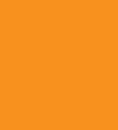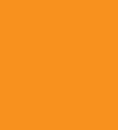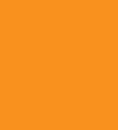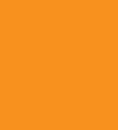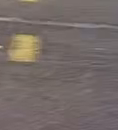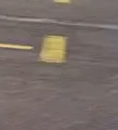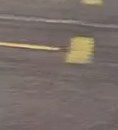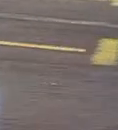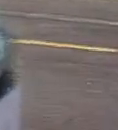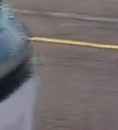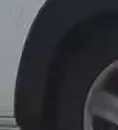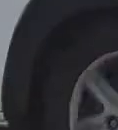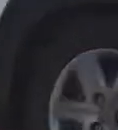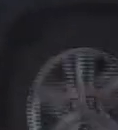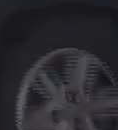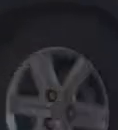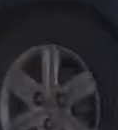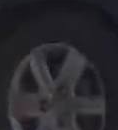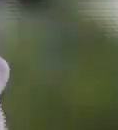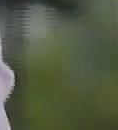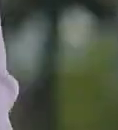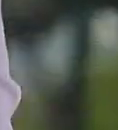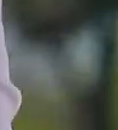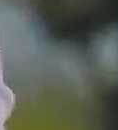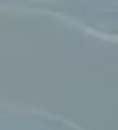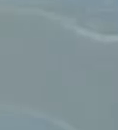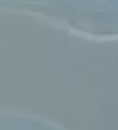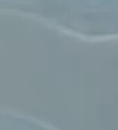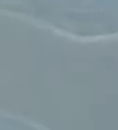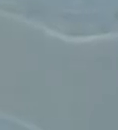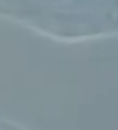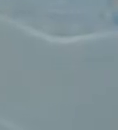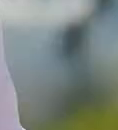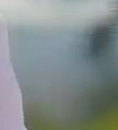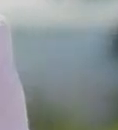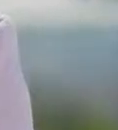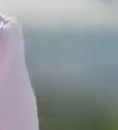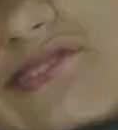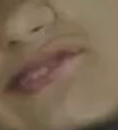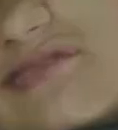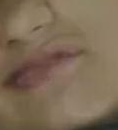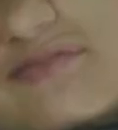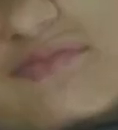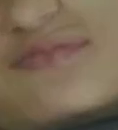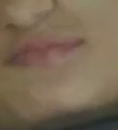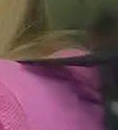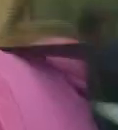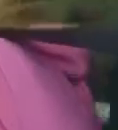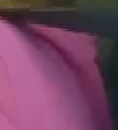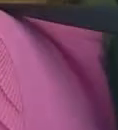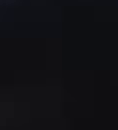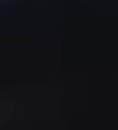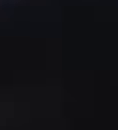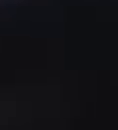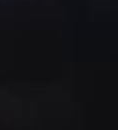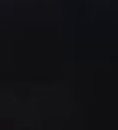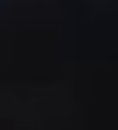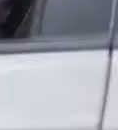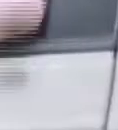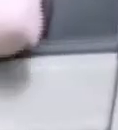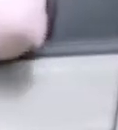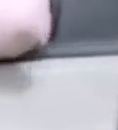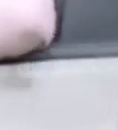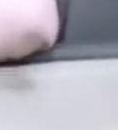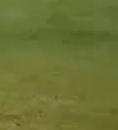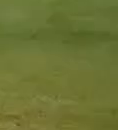Banco Internacional. ¡Que no te falte espacio! Tu Kia Soluto tiene todo el espacio que necesitas para todo y la potencia